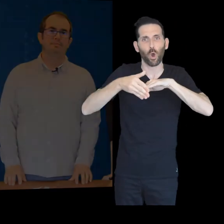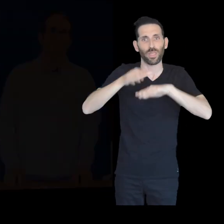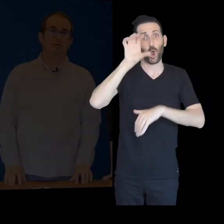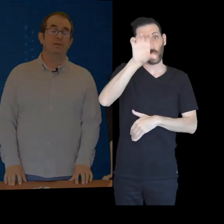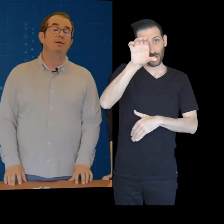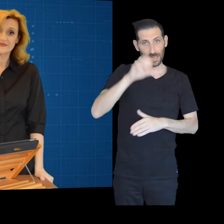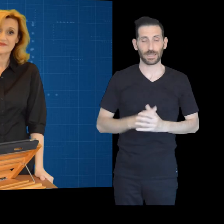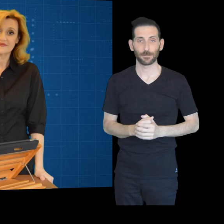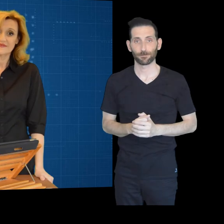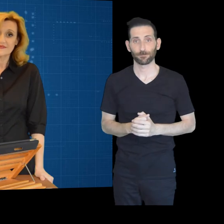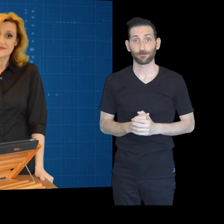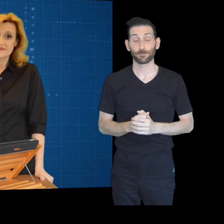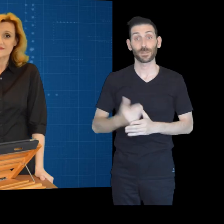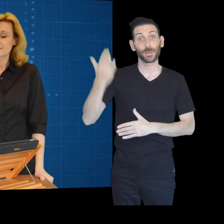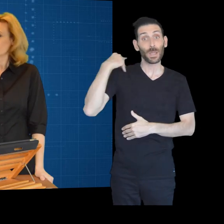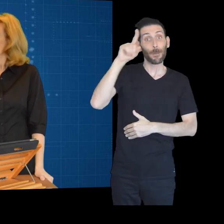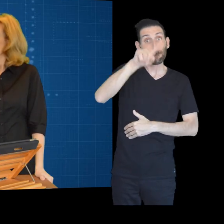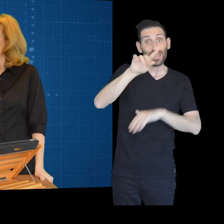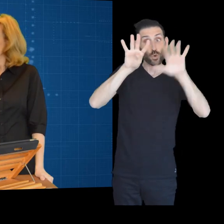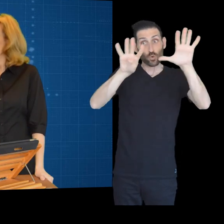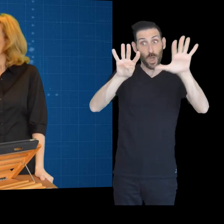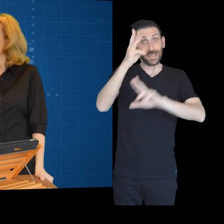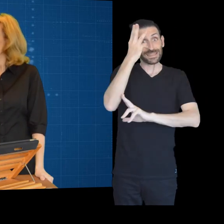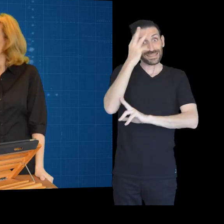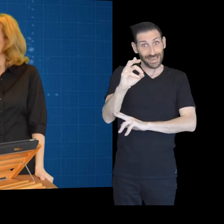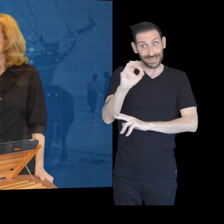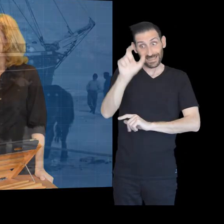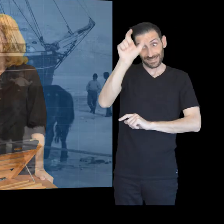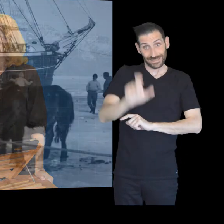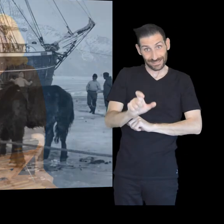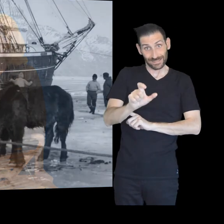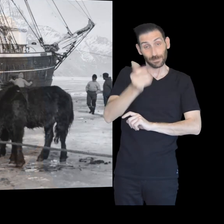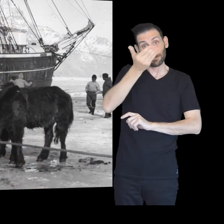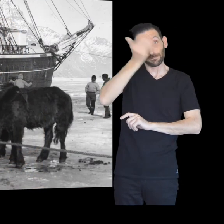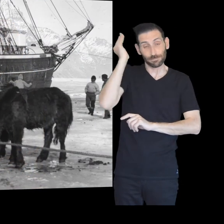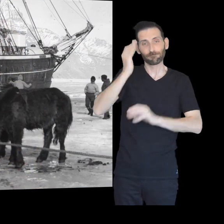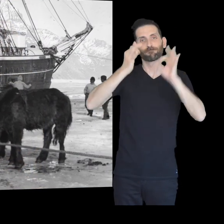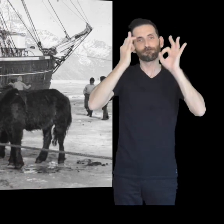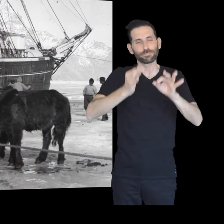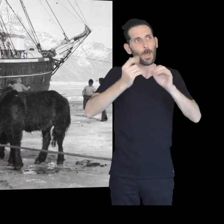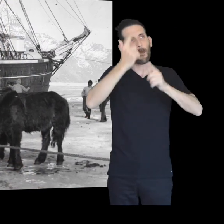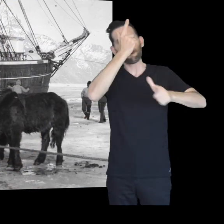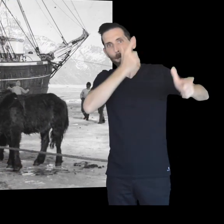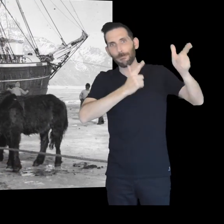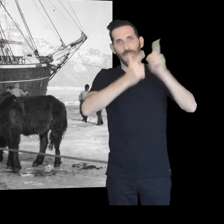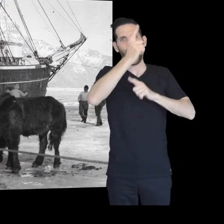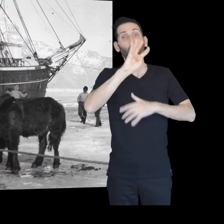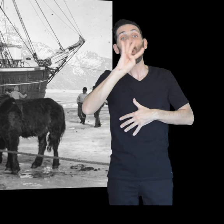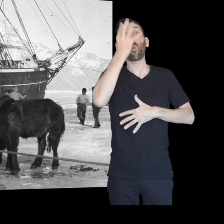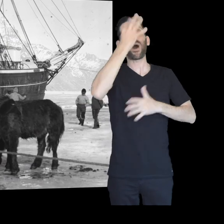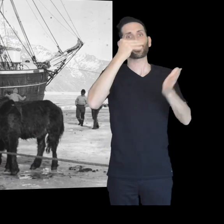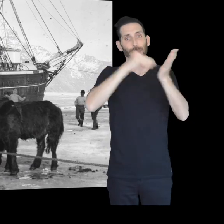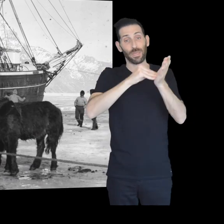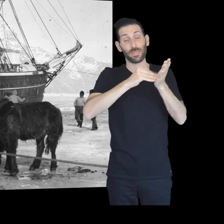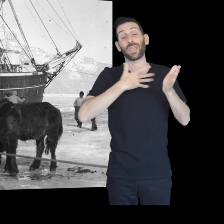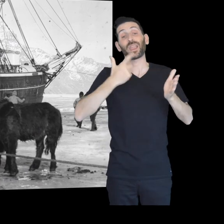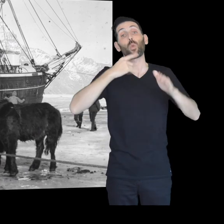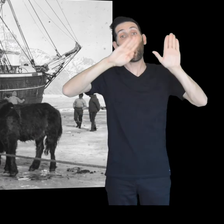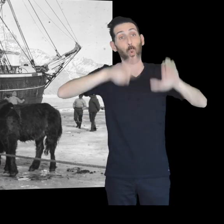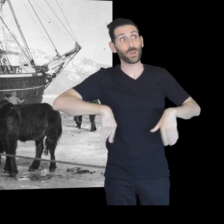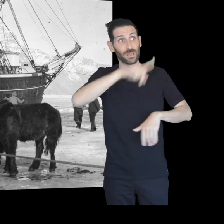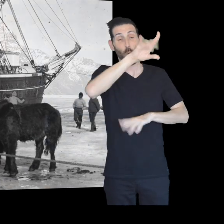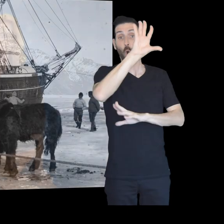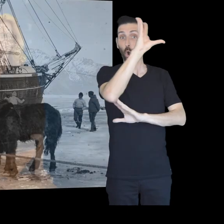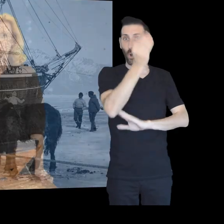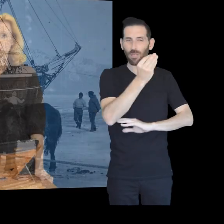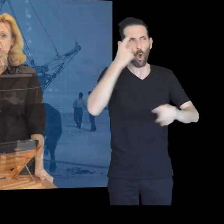continentais. En 1930, Wegener realizou a súa cuarta e derradeira expedición a